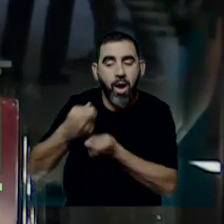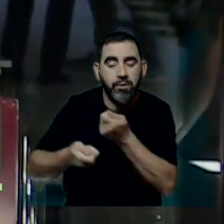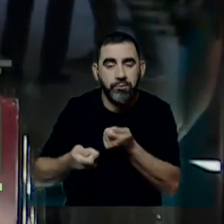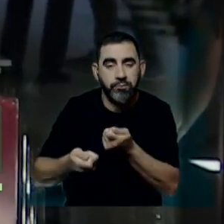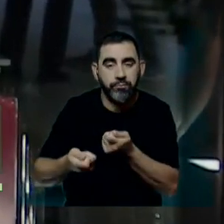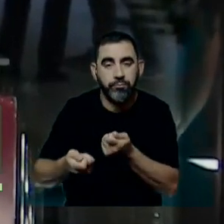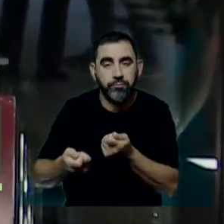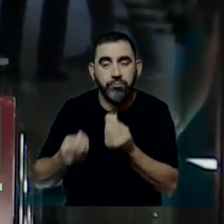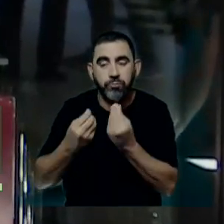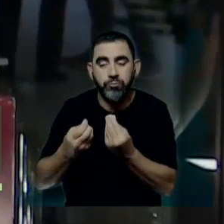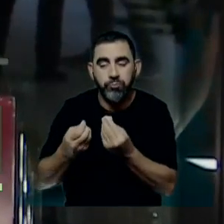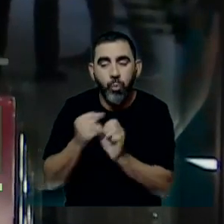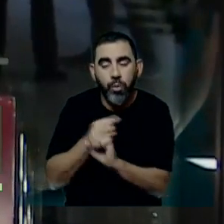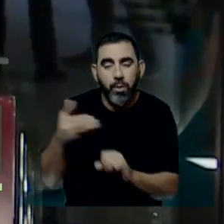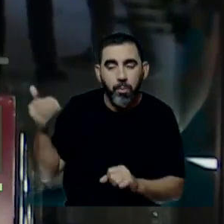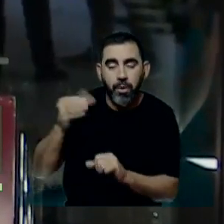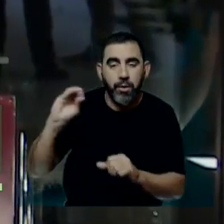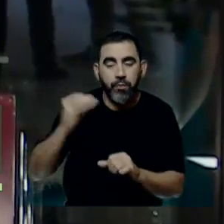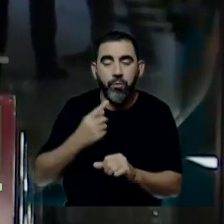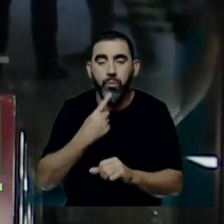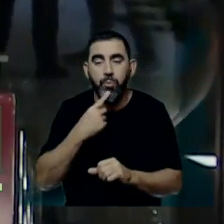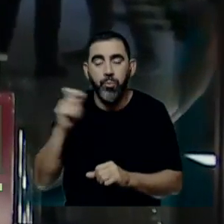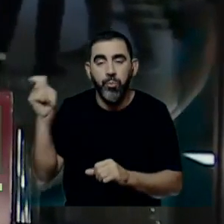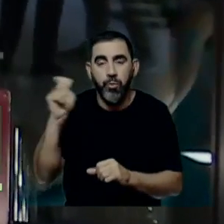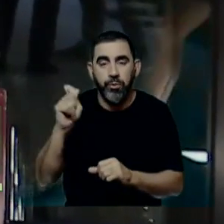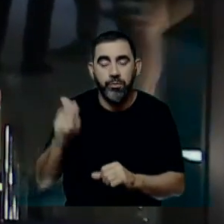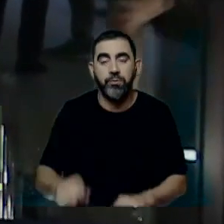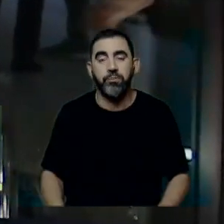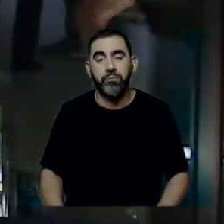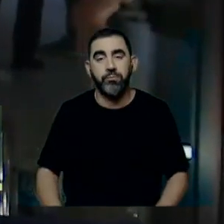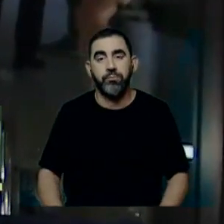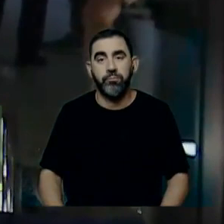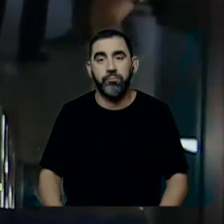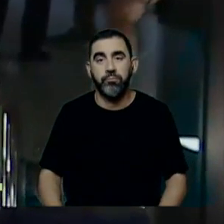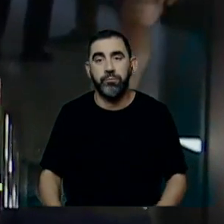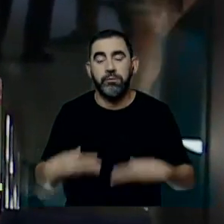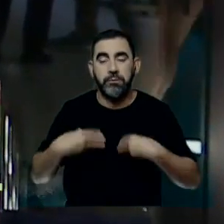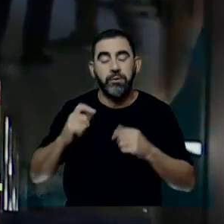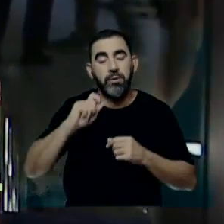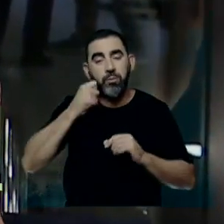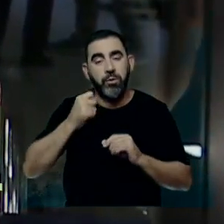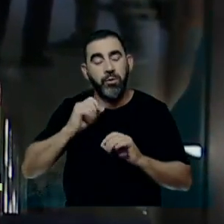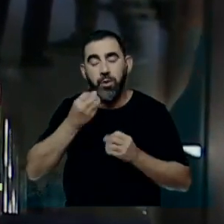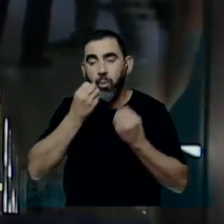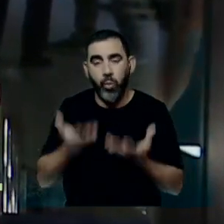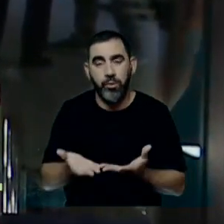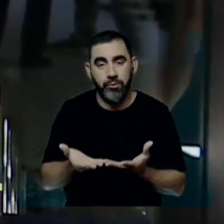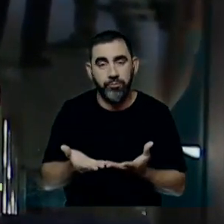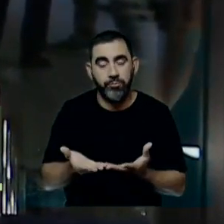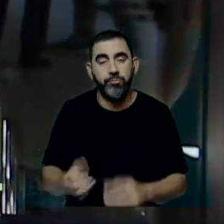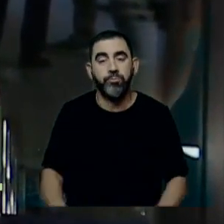manera que nosotros podemos incidir como jóvenes dentro de las políticas públicas. Así que nada, me dejó una sensación muy linda, muy grata, el hecho de